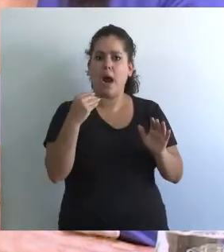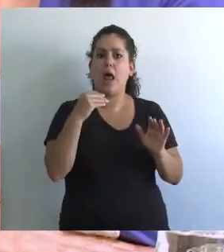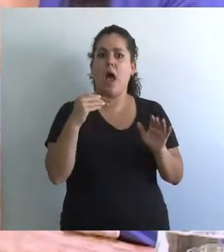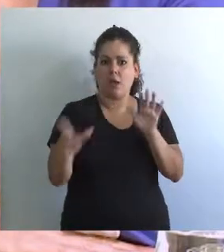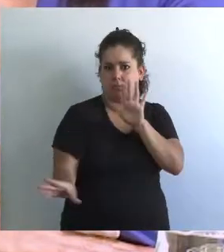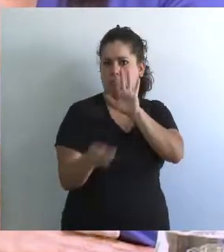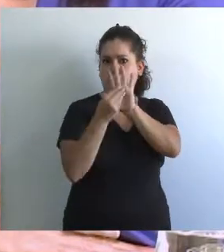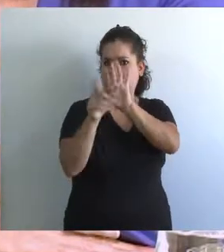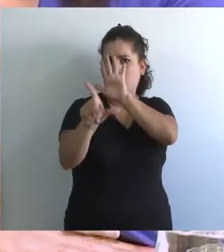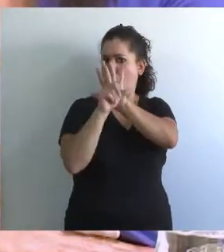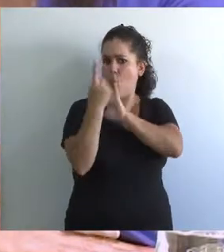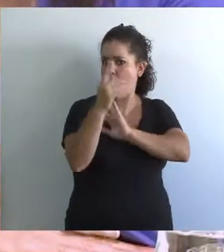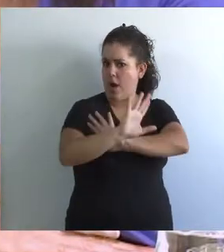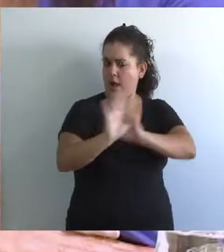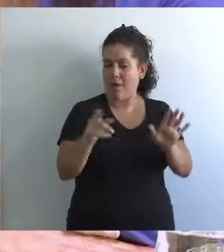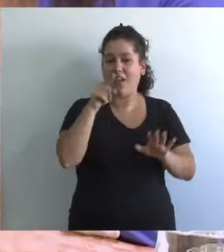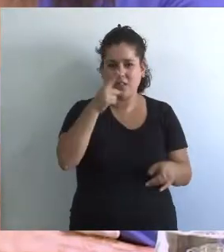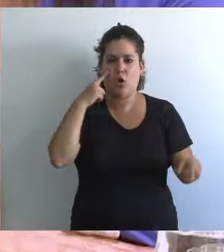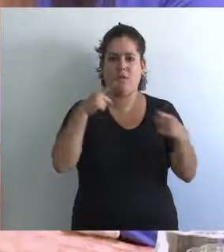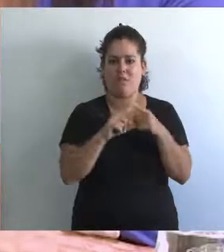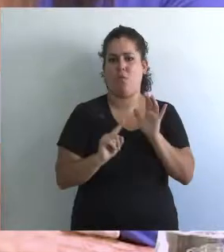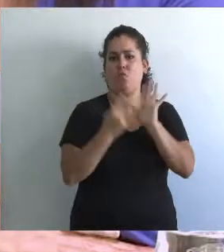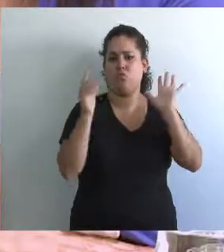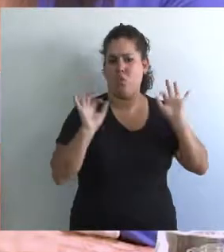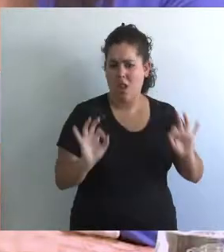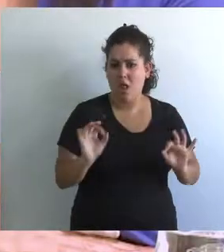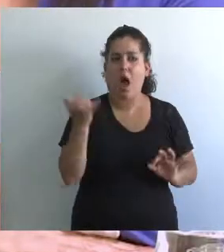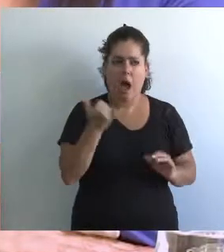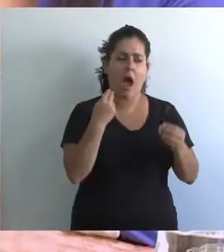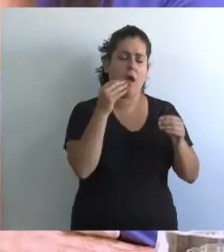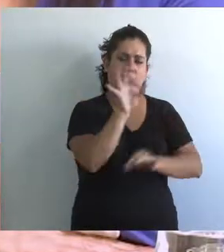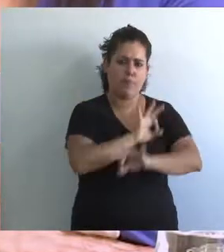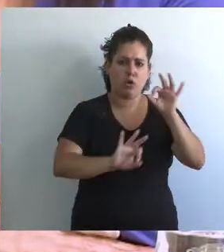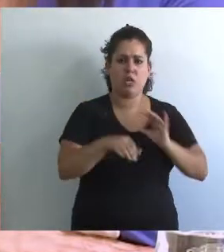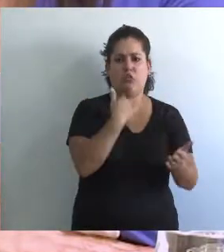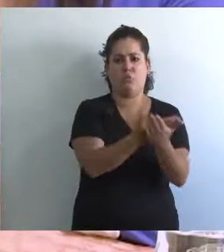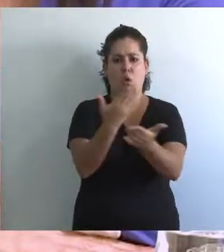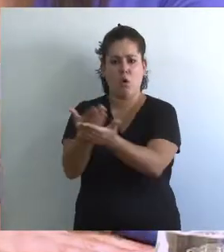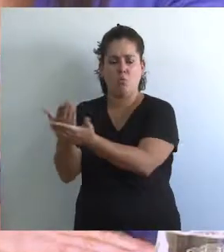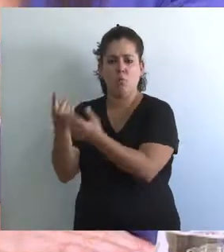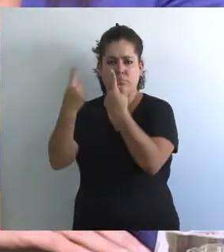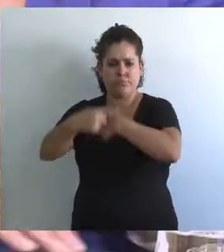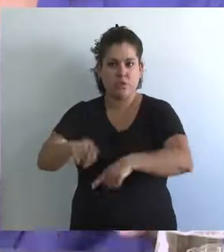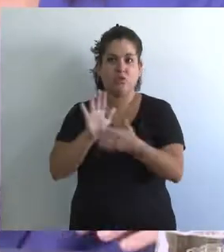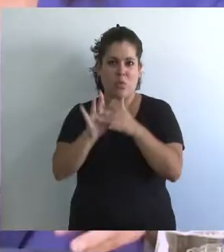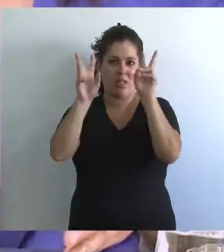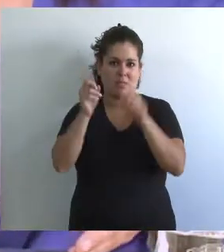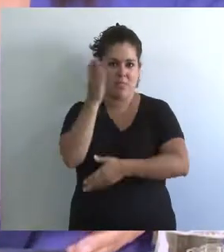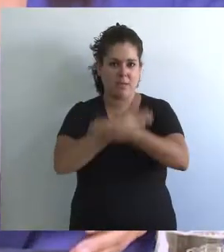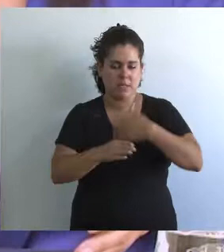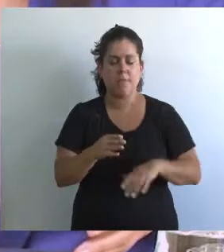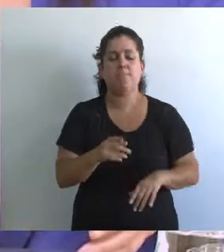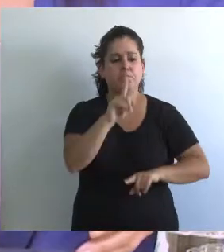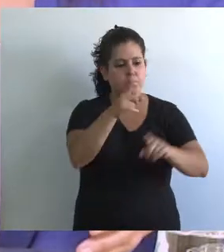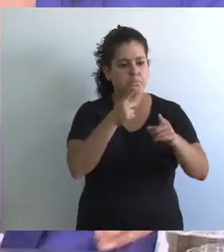contemple los derechos de los discapacitados. Este es el tema puntual de este proyecto. Tenemos varios proyectos presentados con el tema